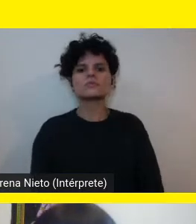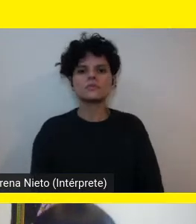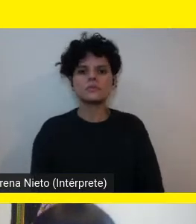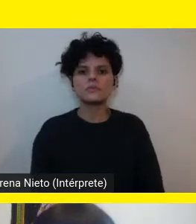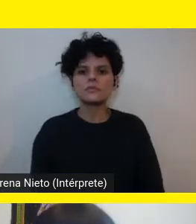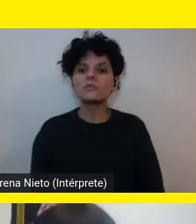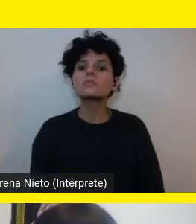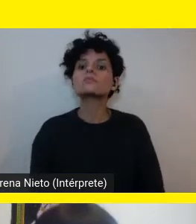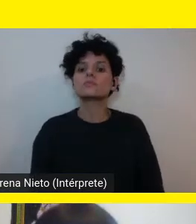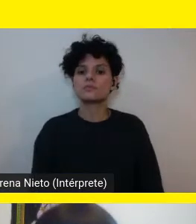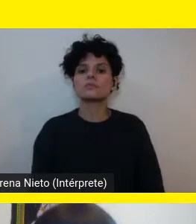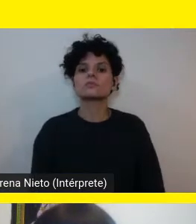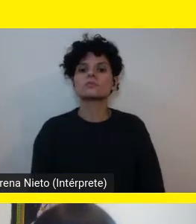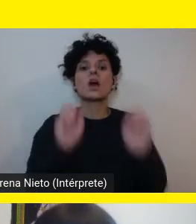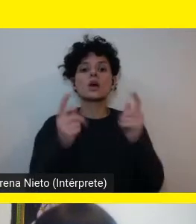Ahora partamos con Constanza.